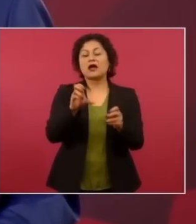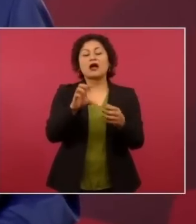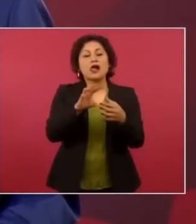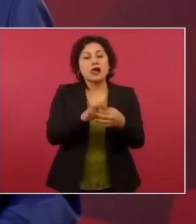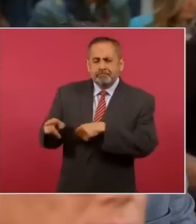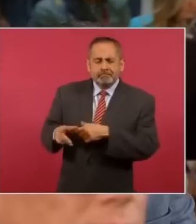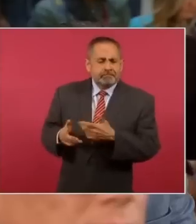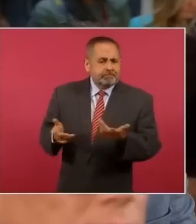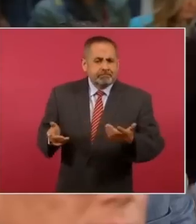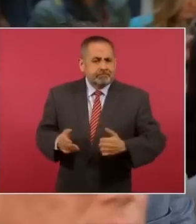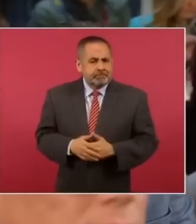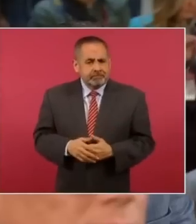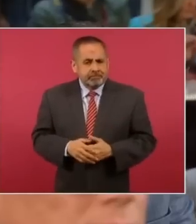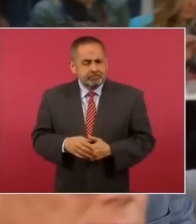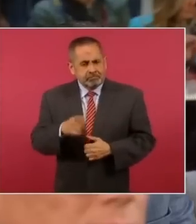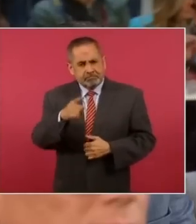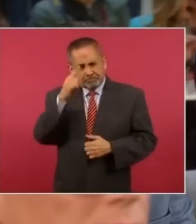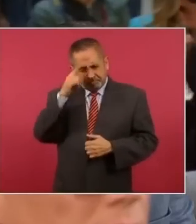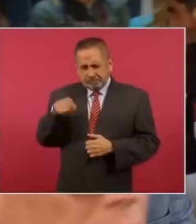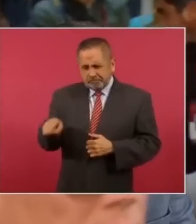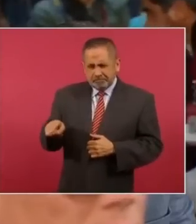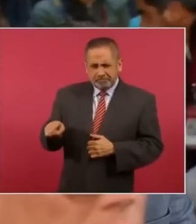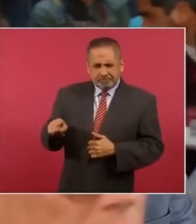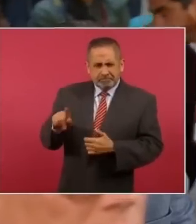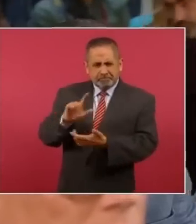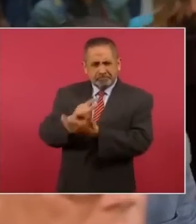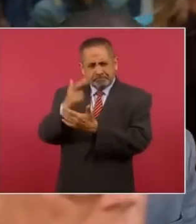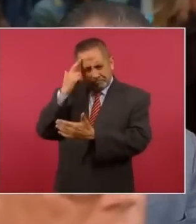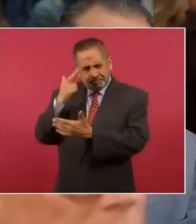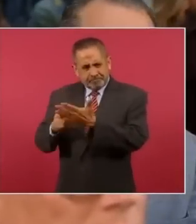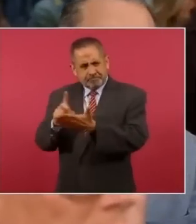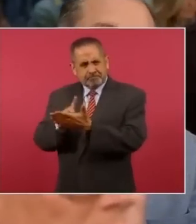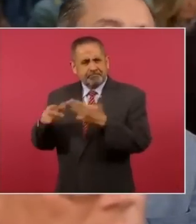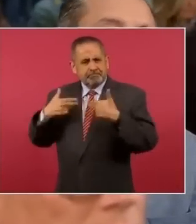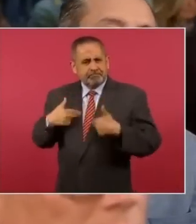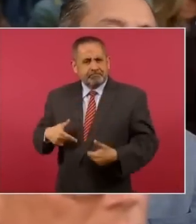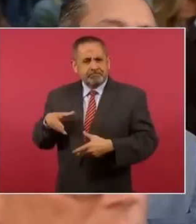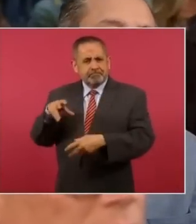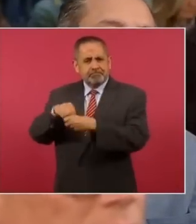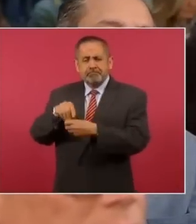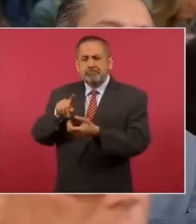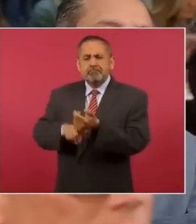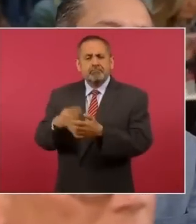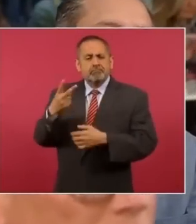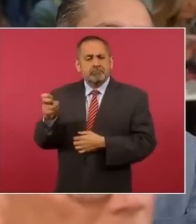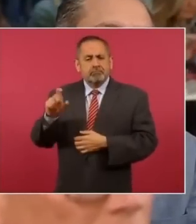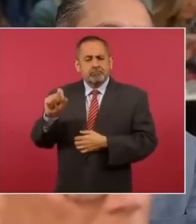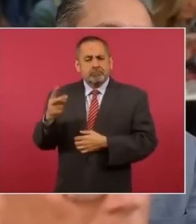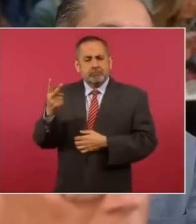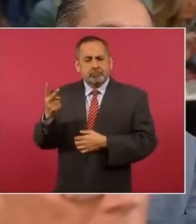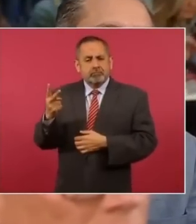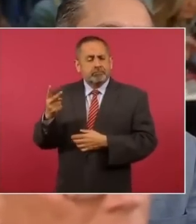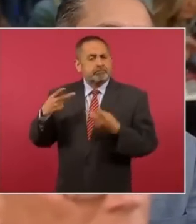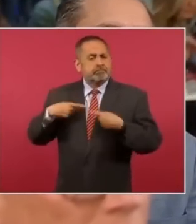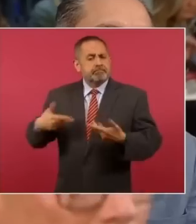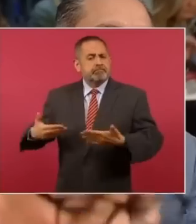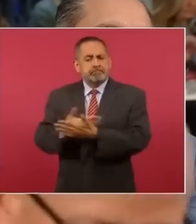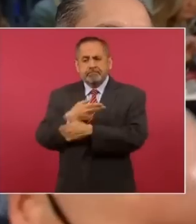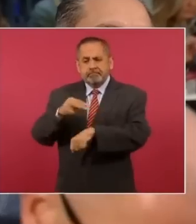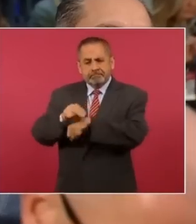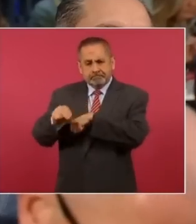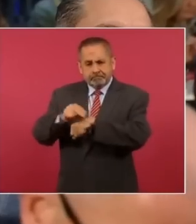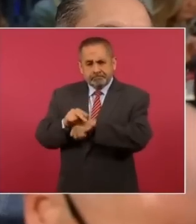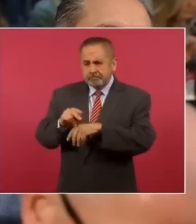La pregunta es, ¿condena usted la violación a los derechos humanos de los 222 nicaragüenses y